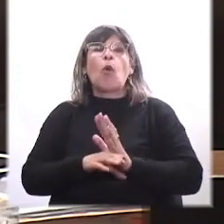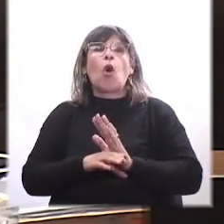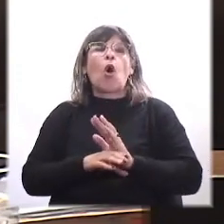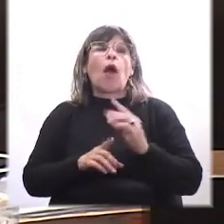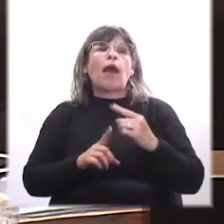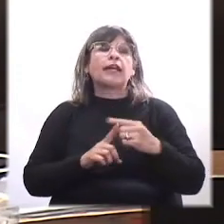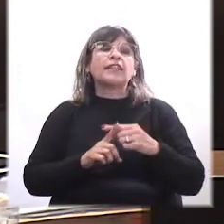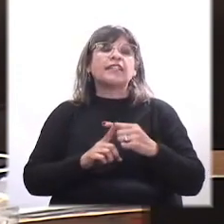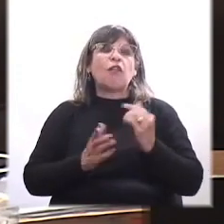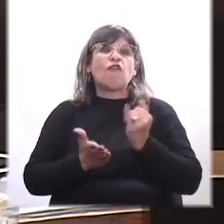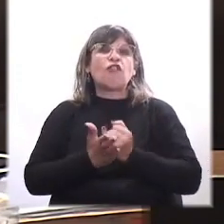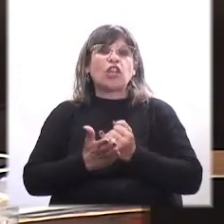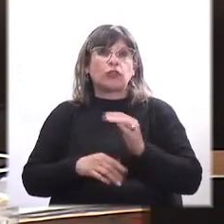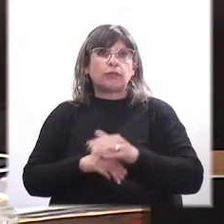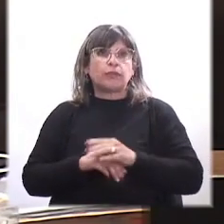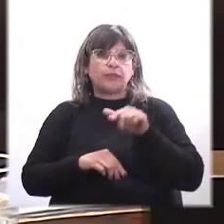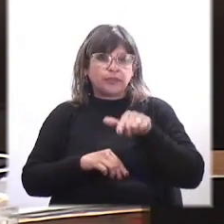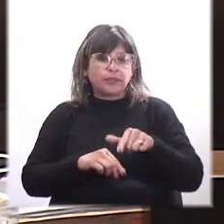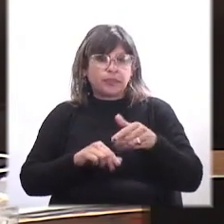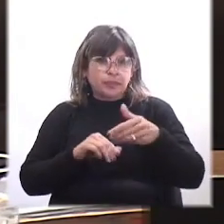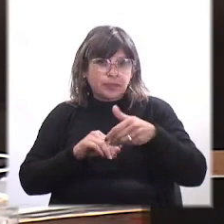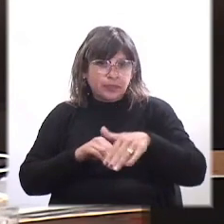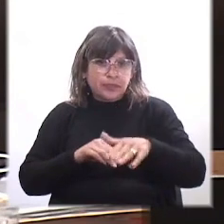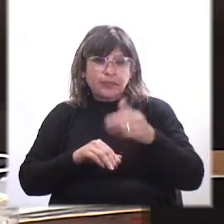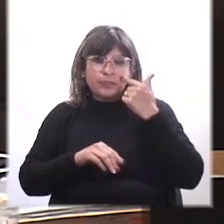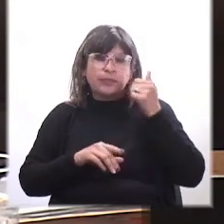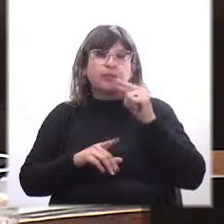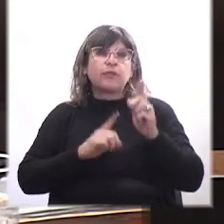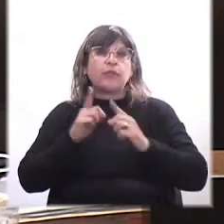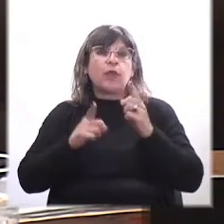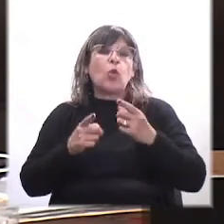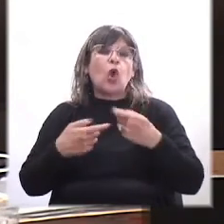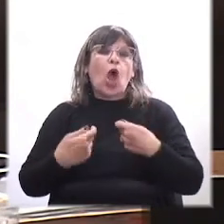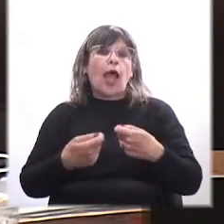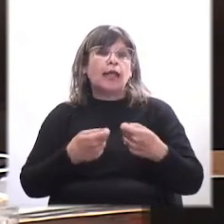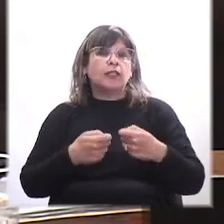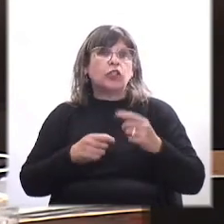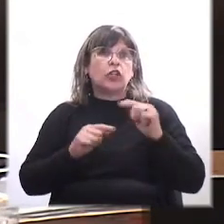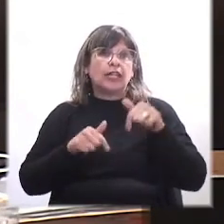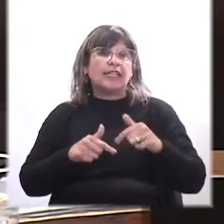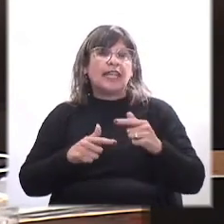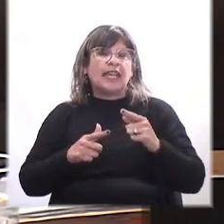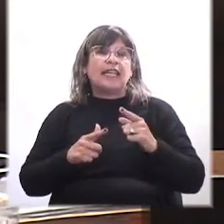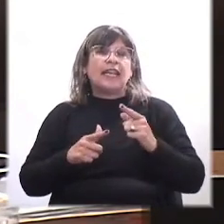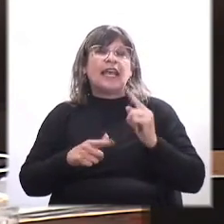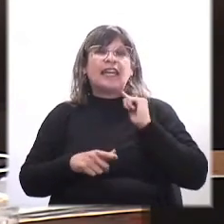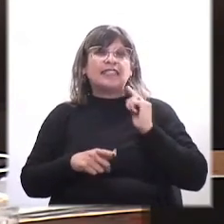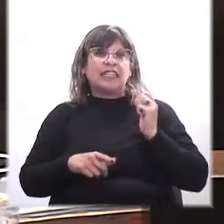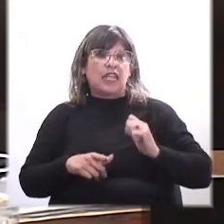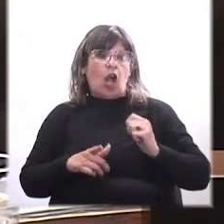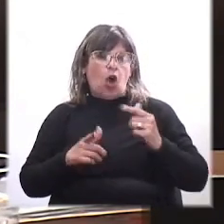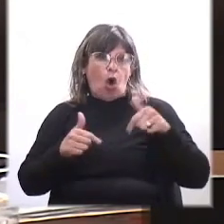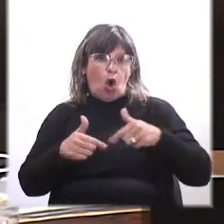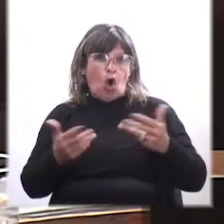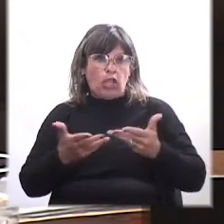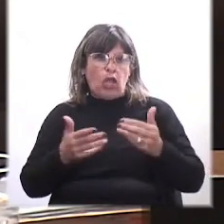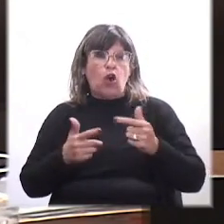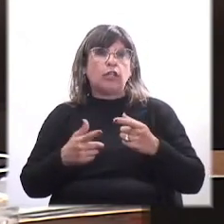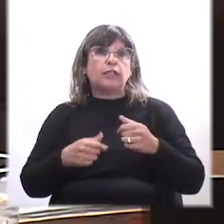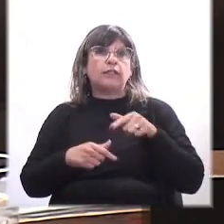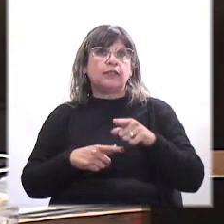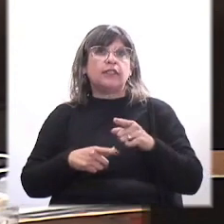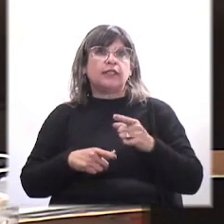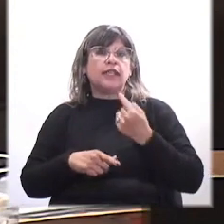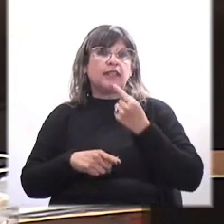fijos, y de ahí se desprende alguno de los gastos que tiene al día de hoy Gas Sayago, que también hacíamos